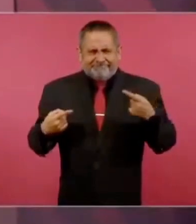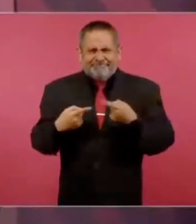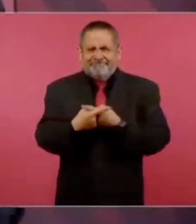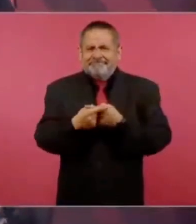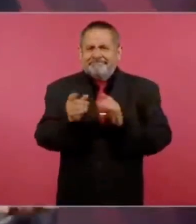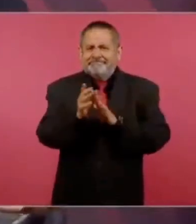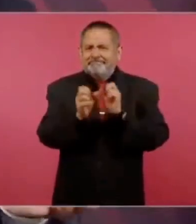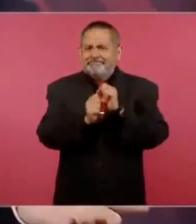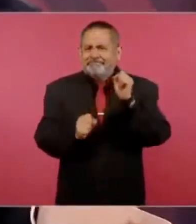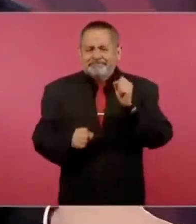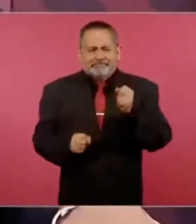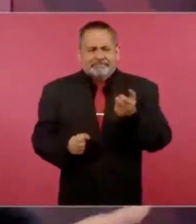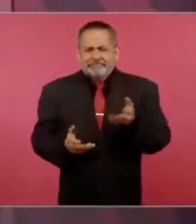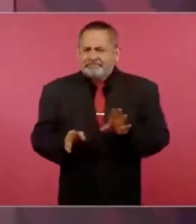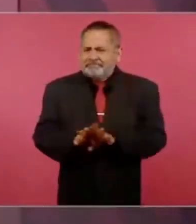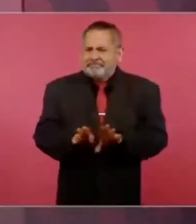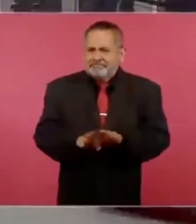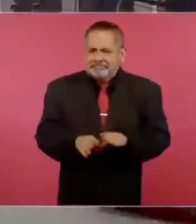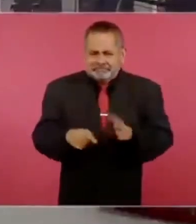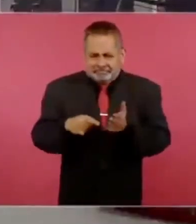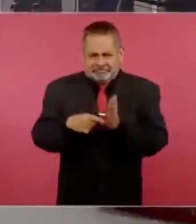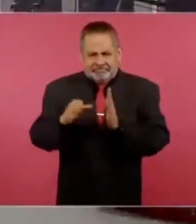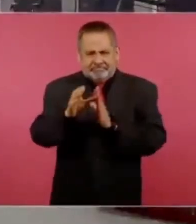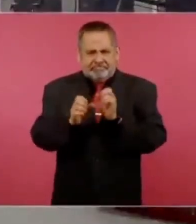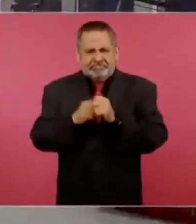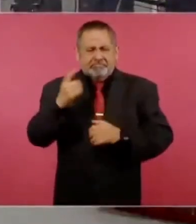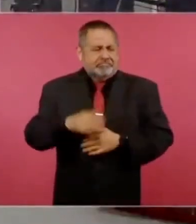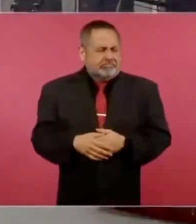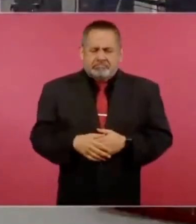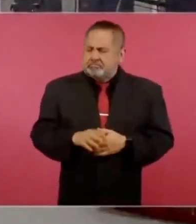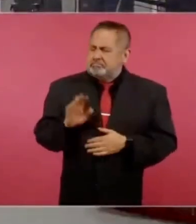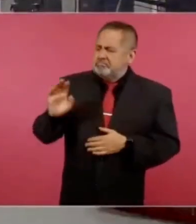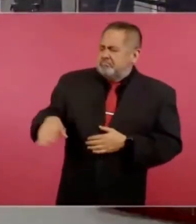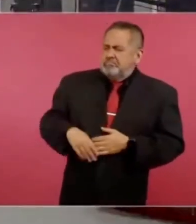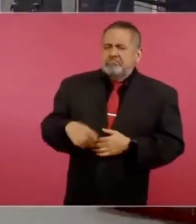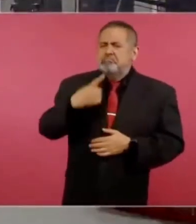¿Y cómo le hacen? Pues un amparo,